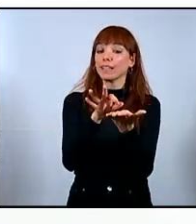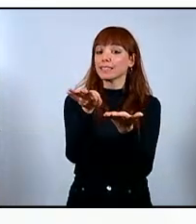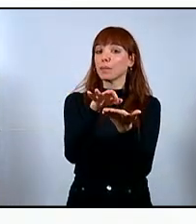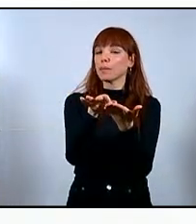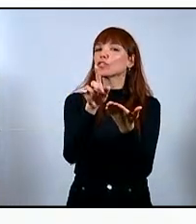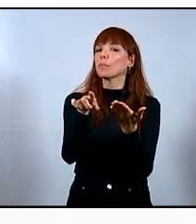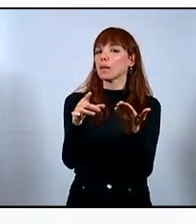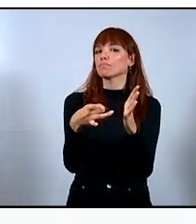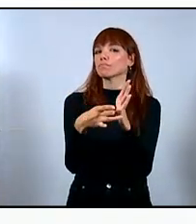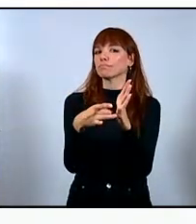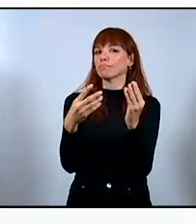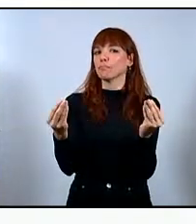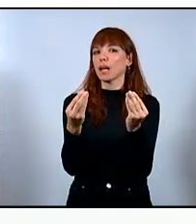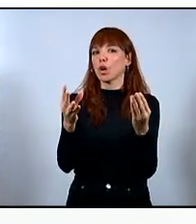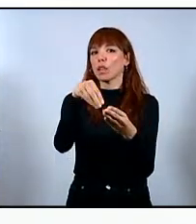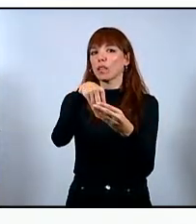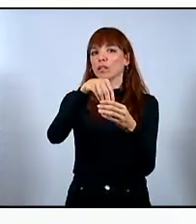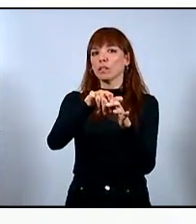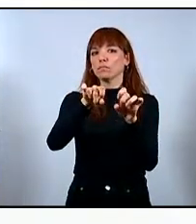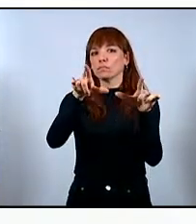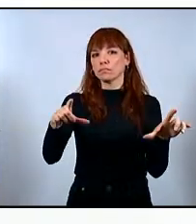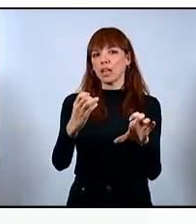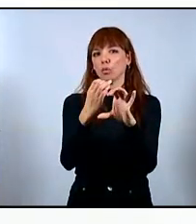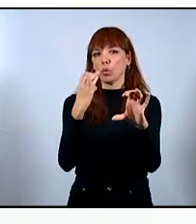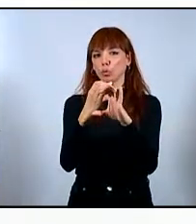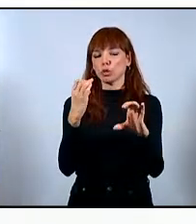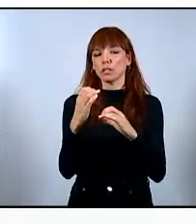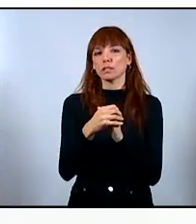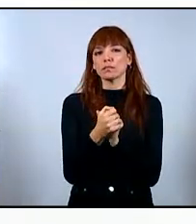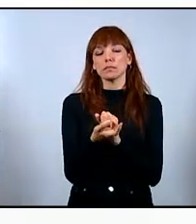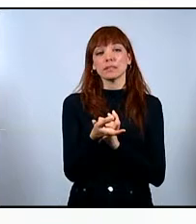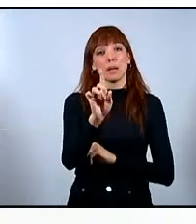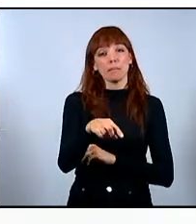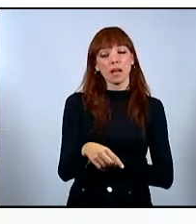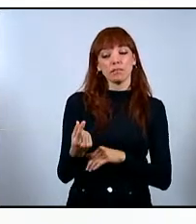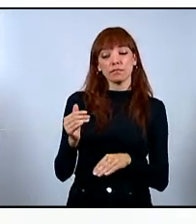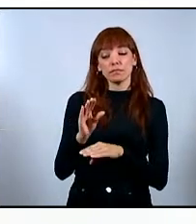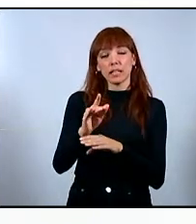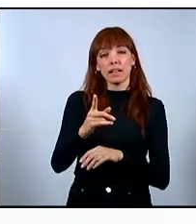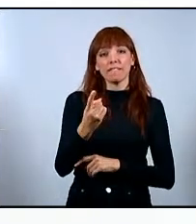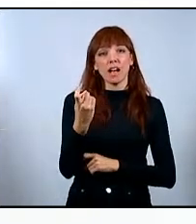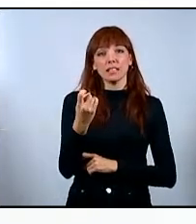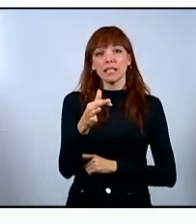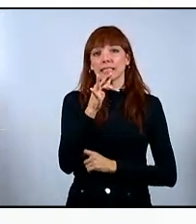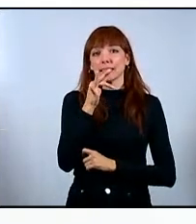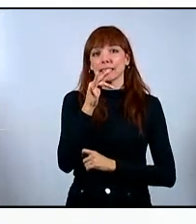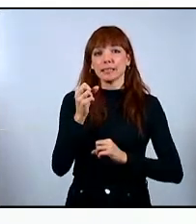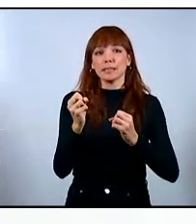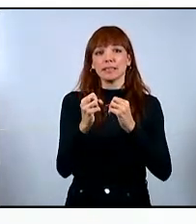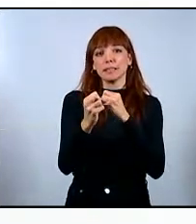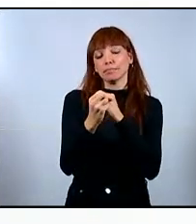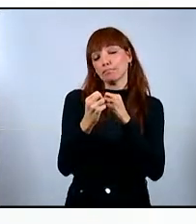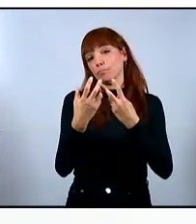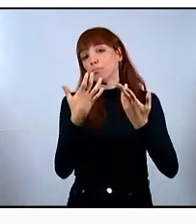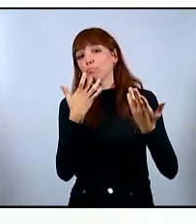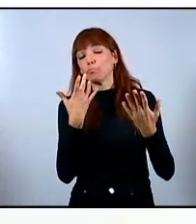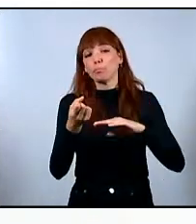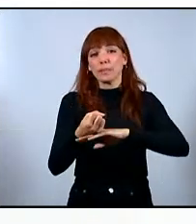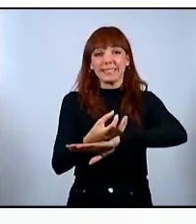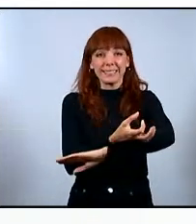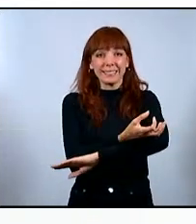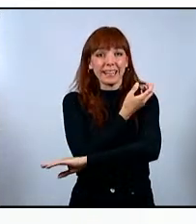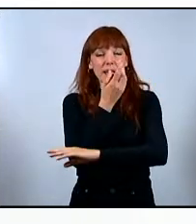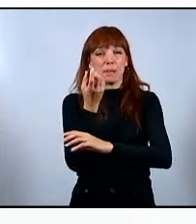de autobuses. También hemos hecho viables las inversiones que estaban pendientes en las terminales ferroviarias de mercancías, en las